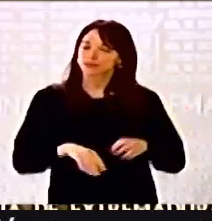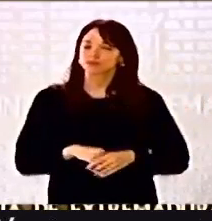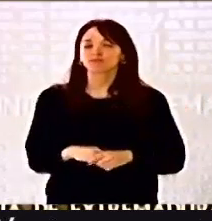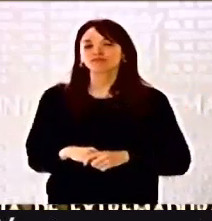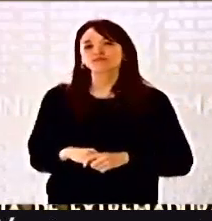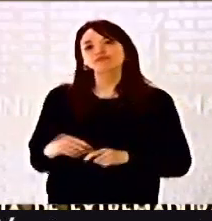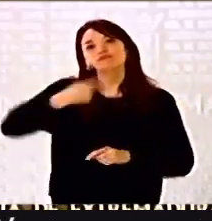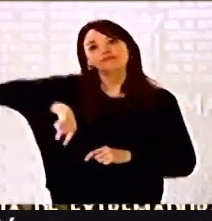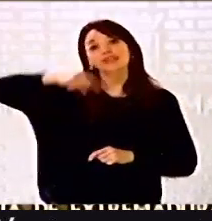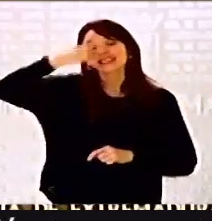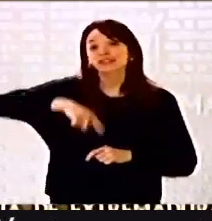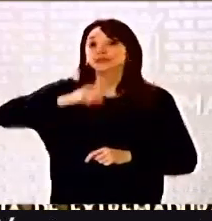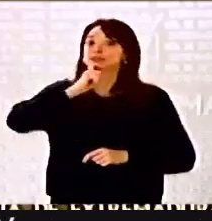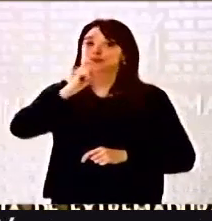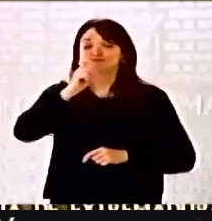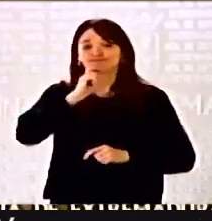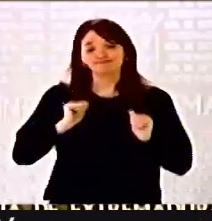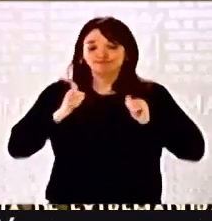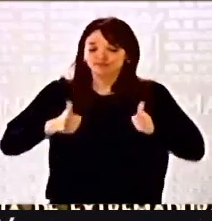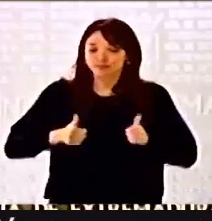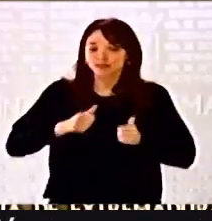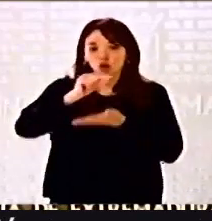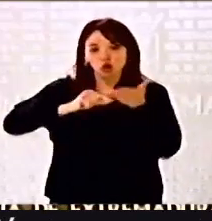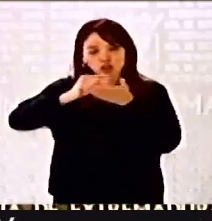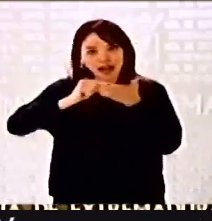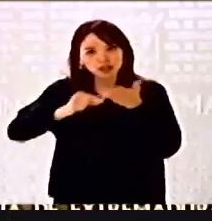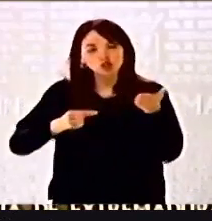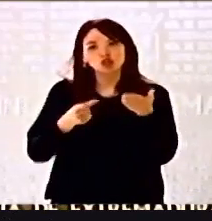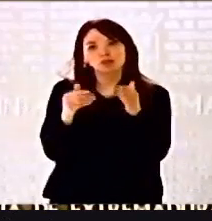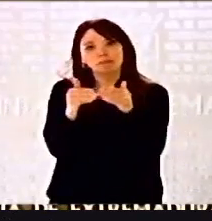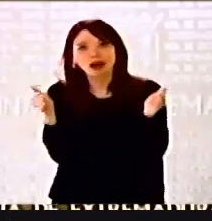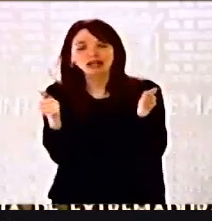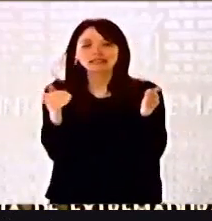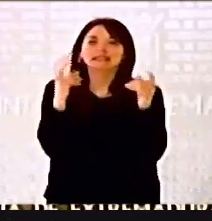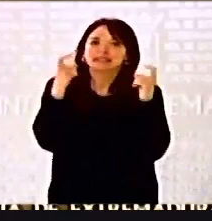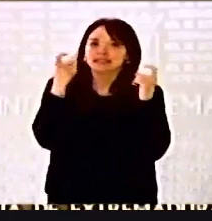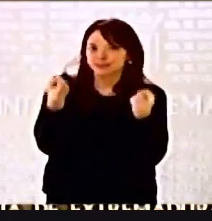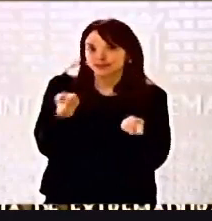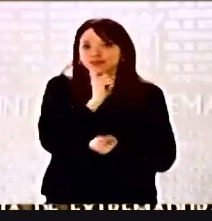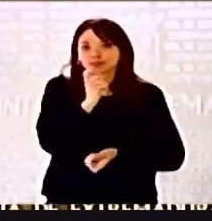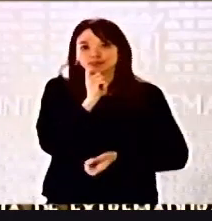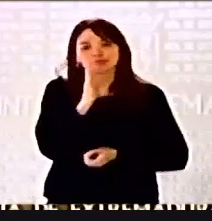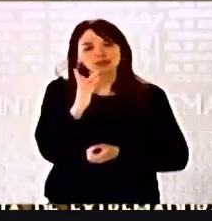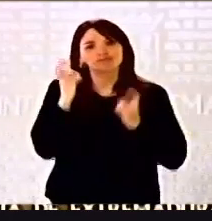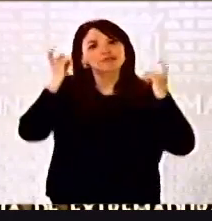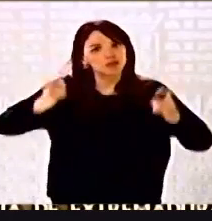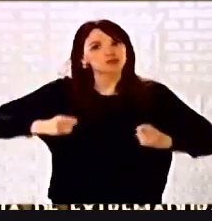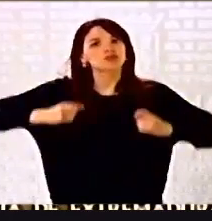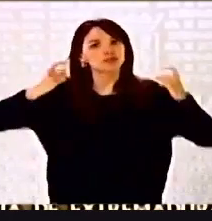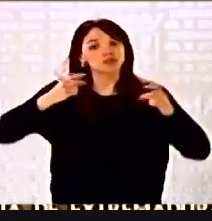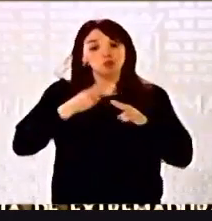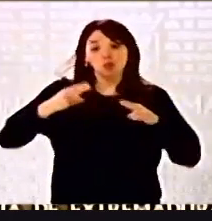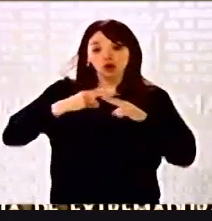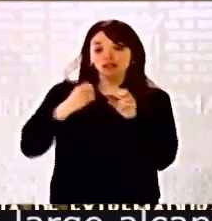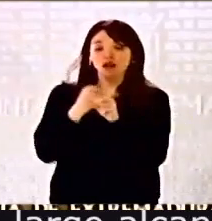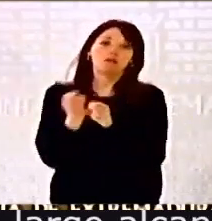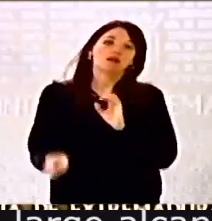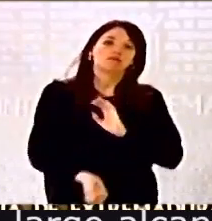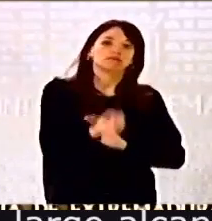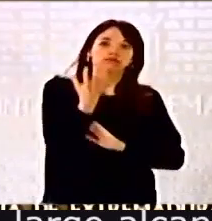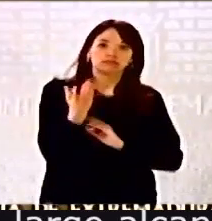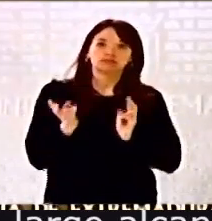es muy difícil arrancar con unas contrataciones de largo alcance, pero vamos a intentar, haciendo un esfuerzo en nuestras políticas de empleo, porque generalmente